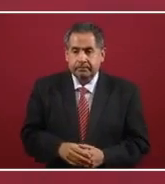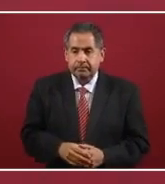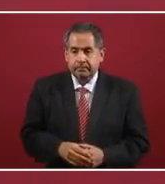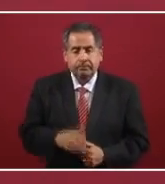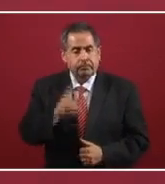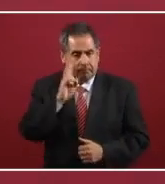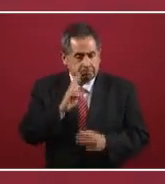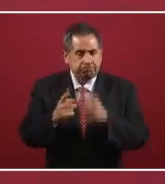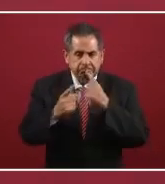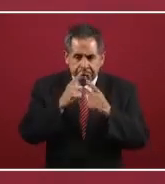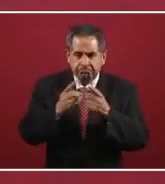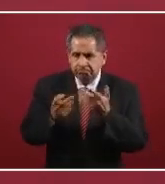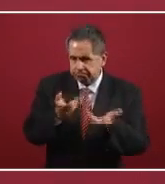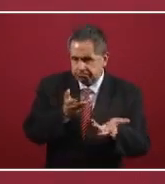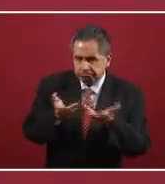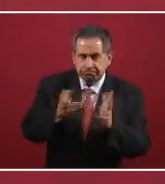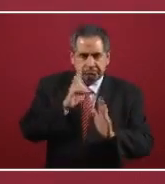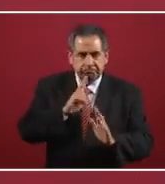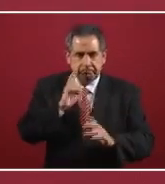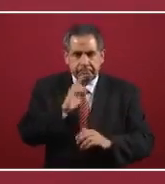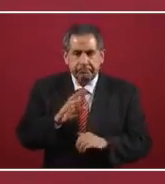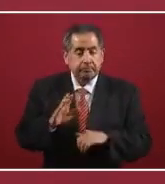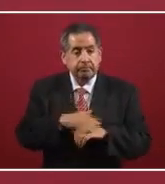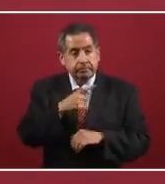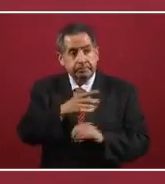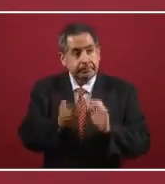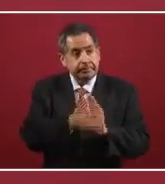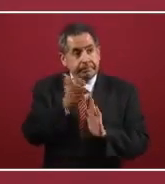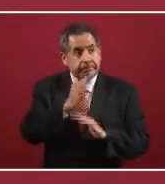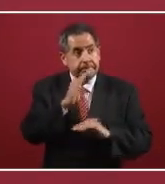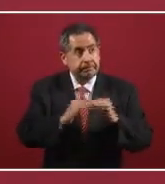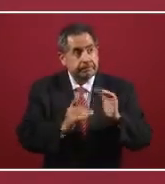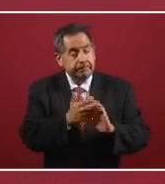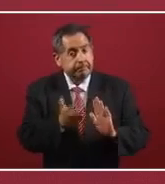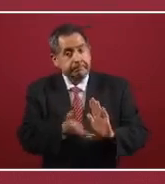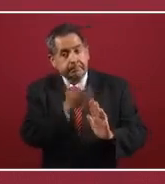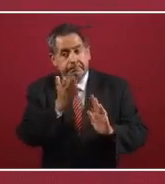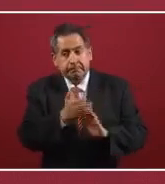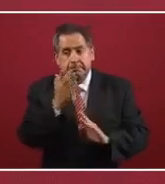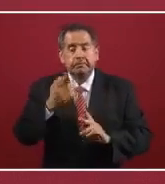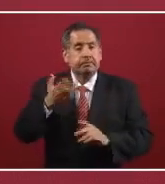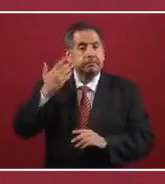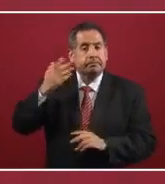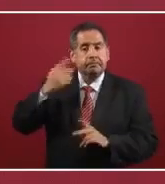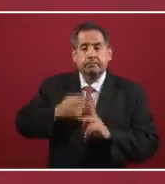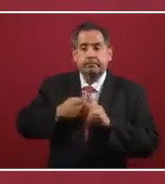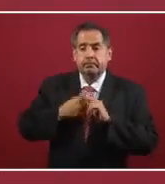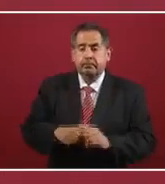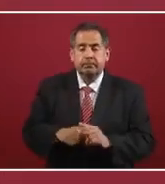Estamos hablando, porque es una obra que se inició